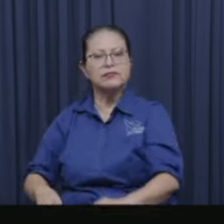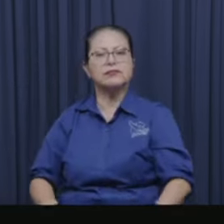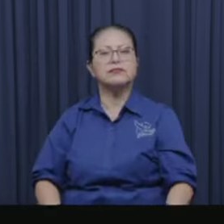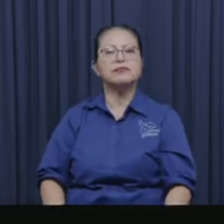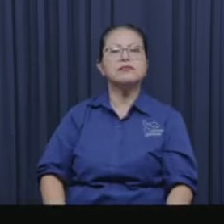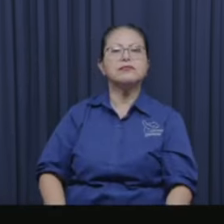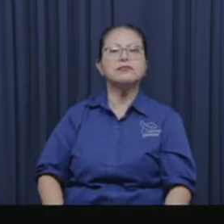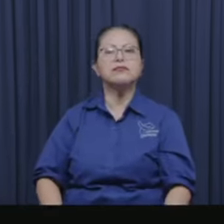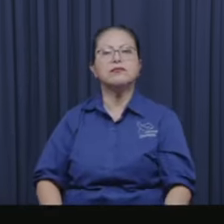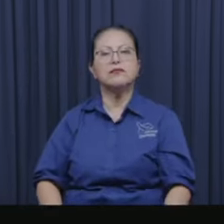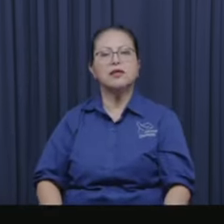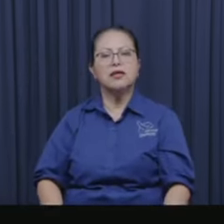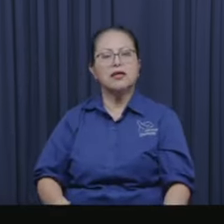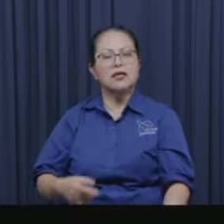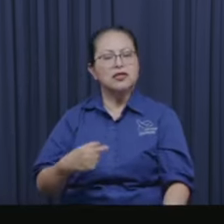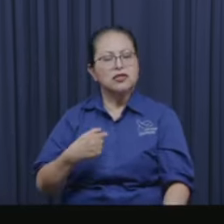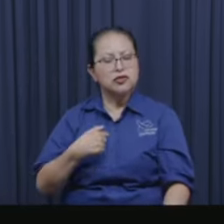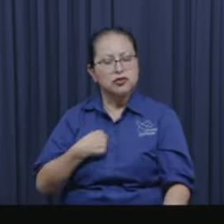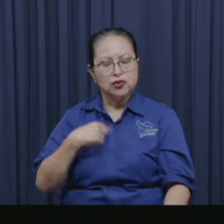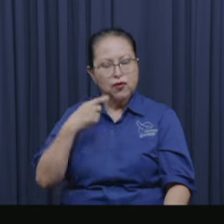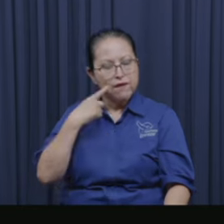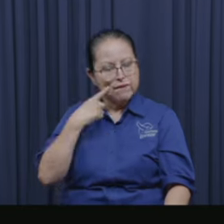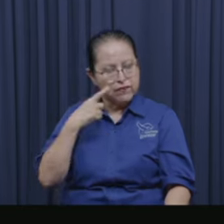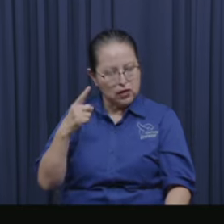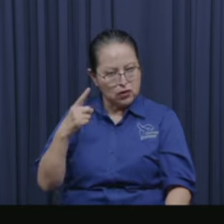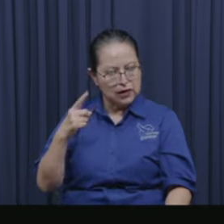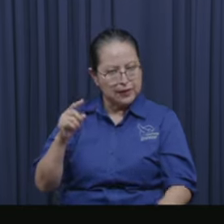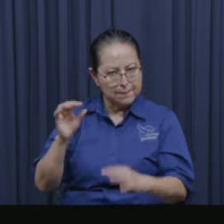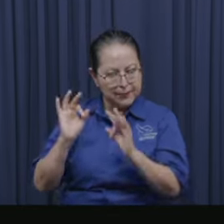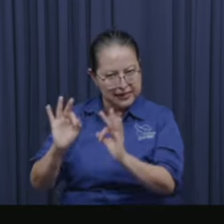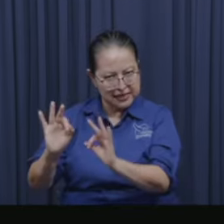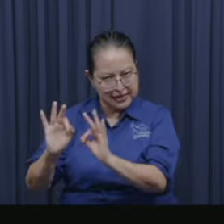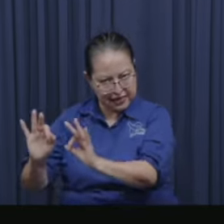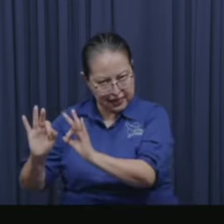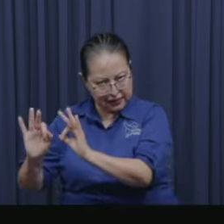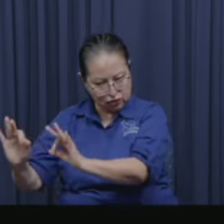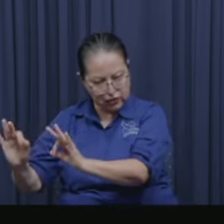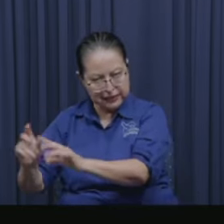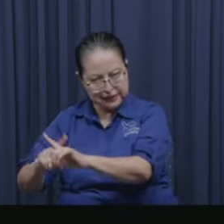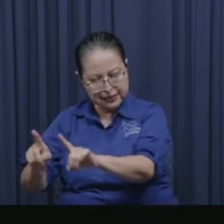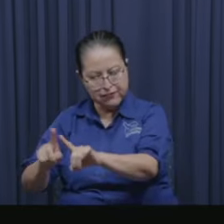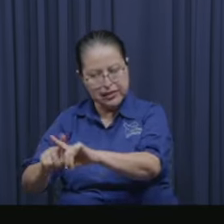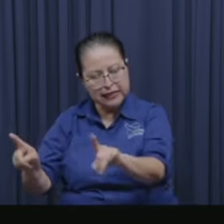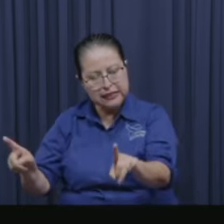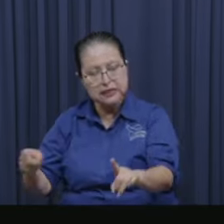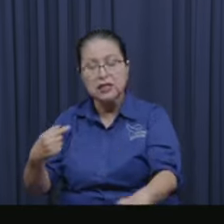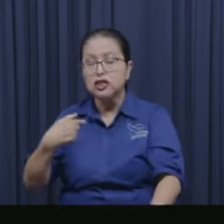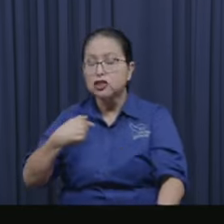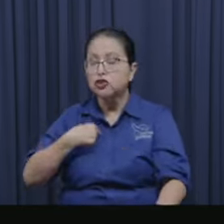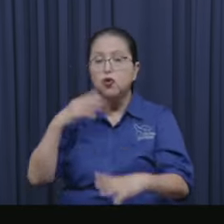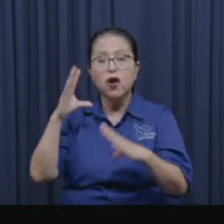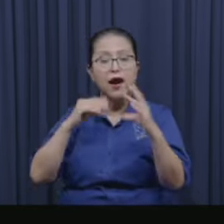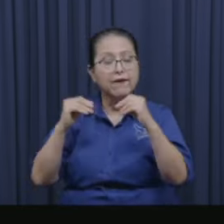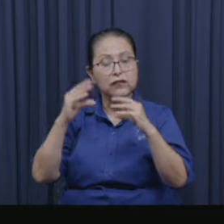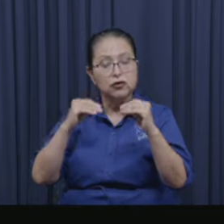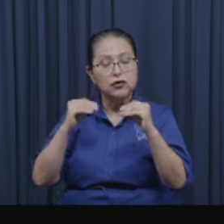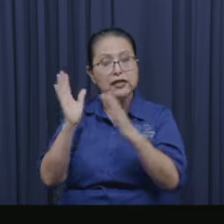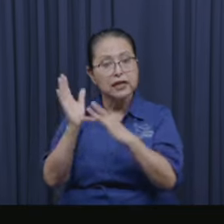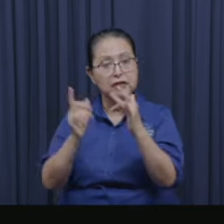Chanfle como yo miro que un montón hablan de otras cosas dig yo Padre santo no será que yo soy el que estoy pero